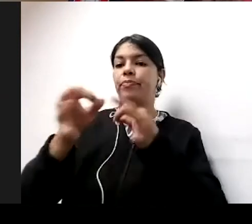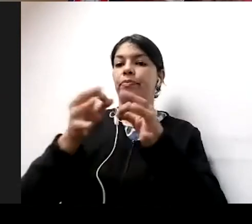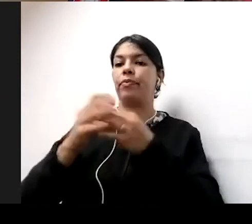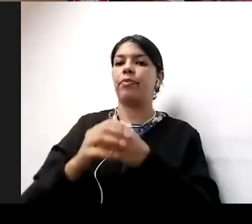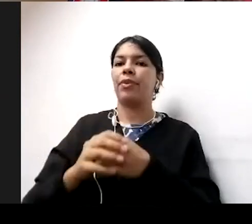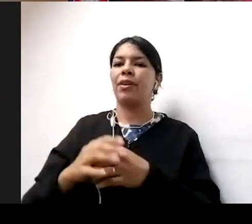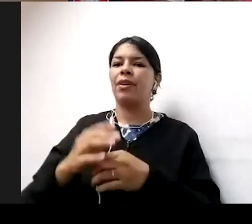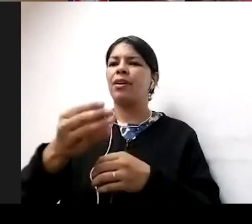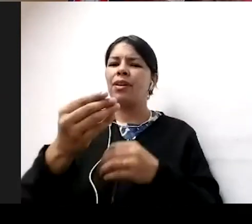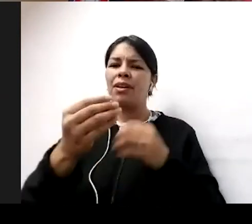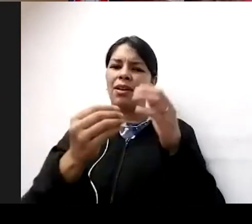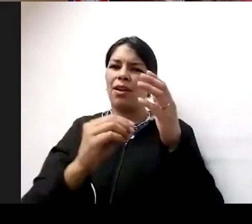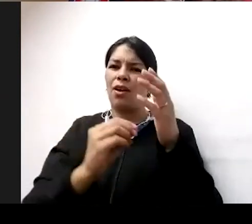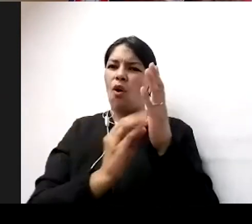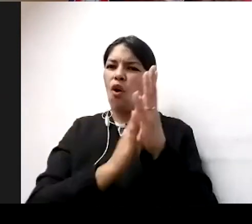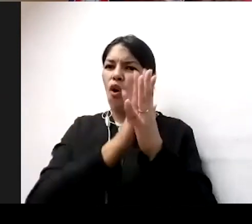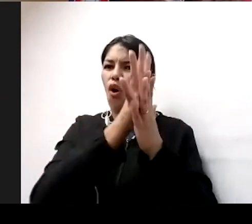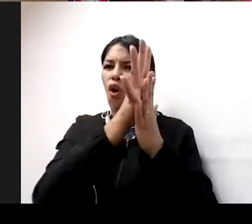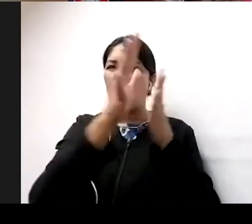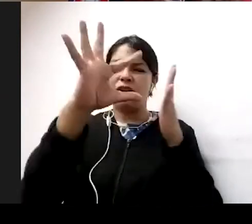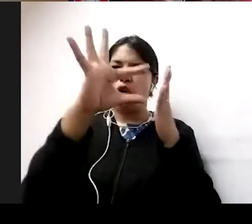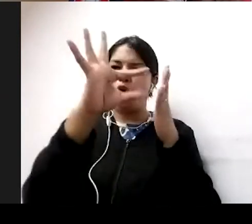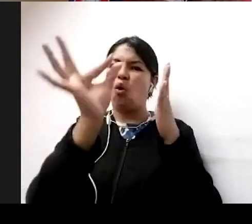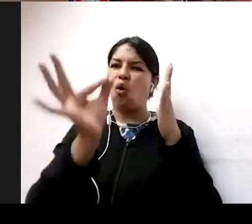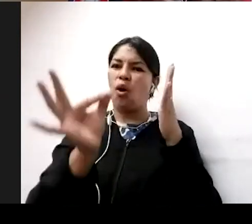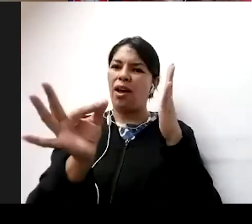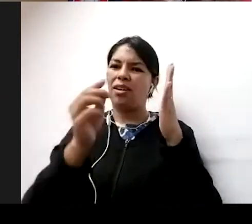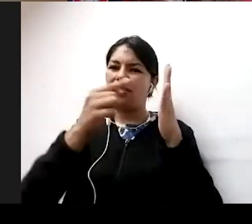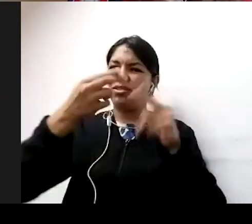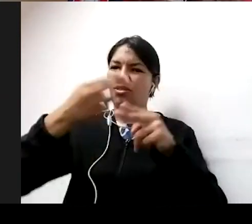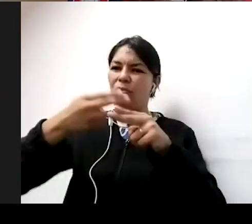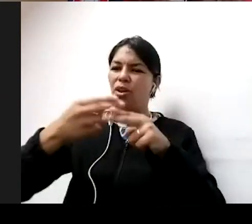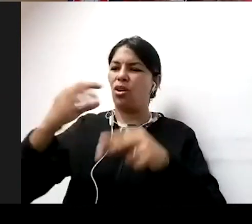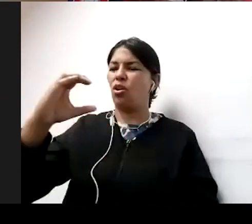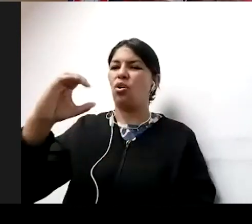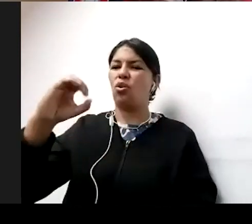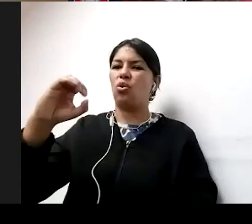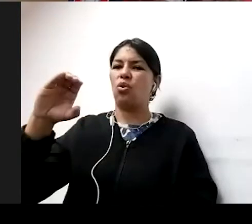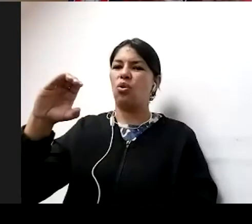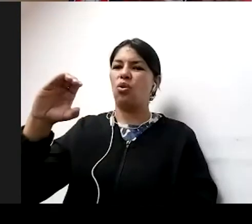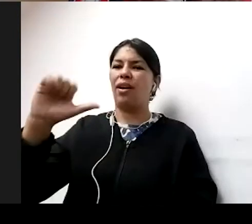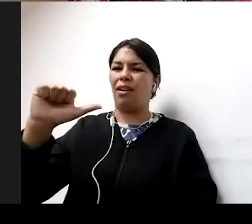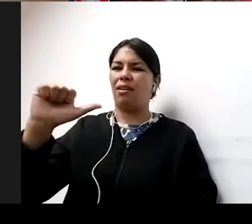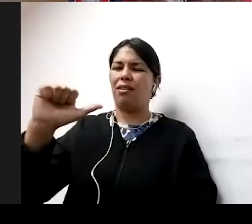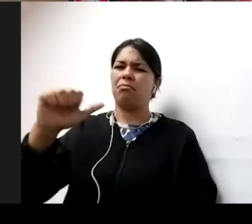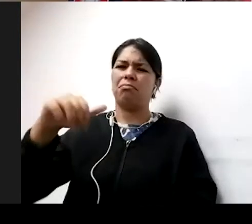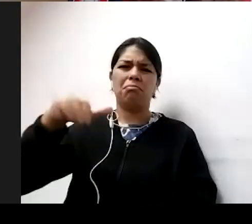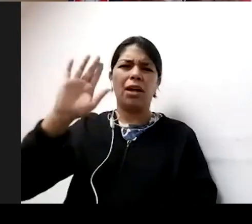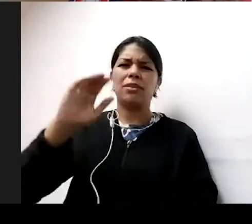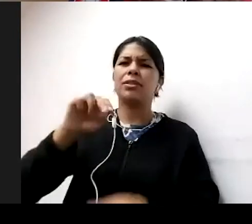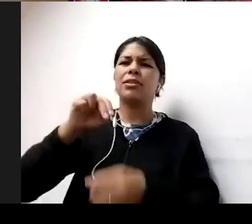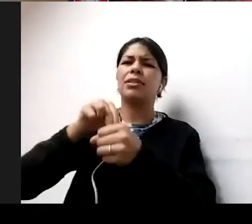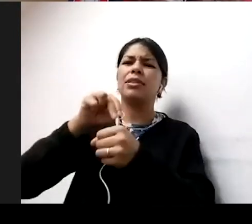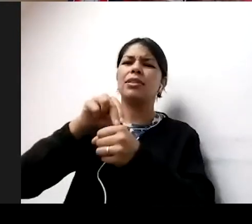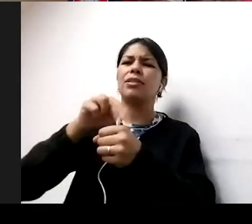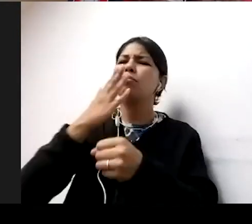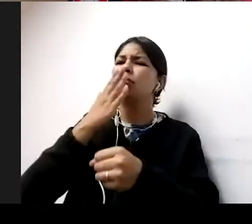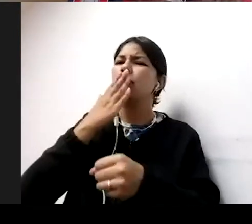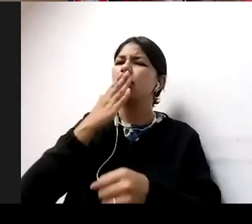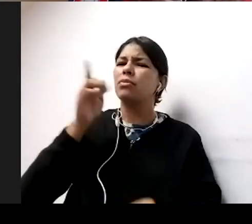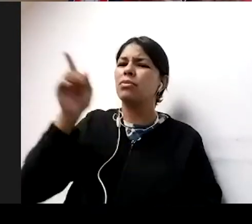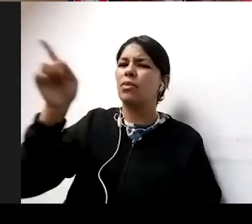extracción de la hoja de coca, una planta utilizada principalmente por comunidades indígenas que le atribuyen propiedades médicas